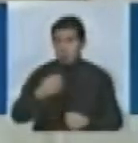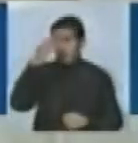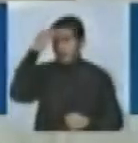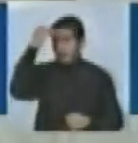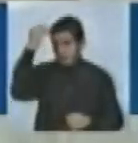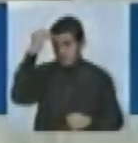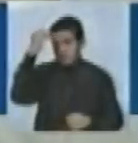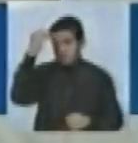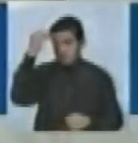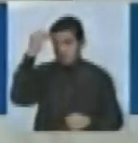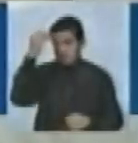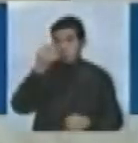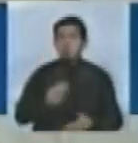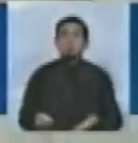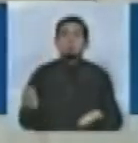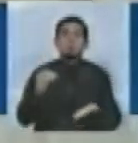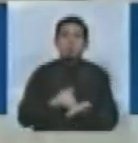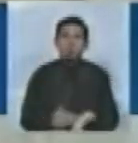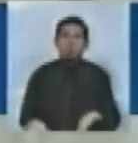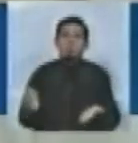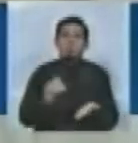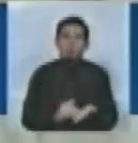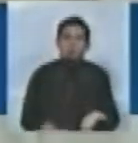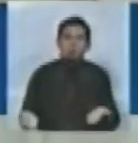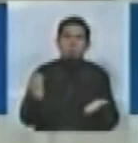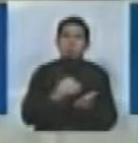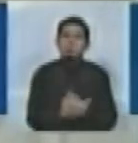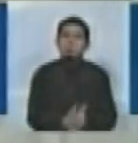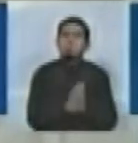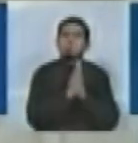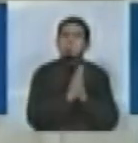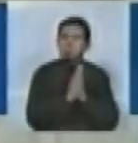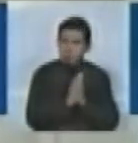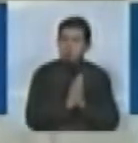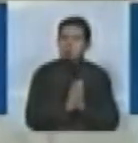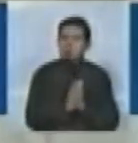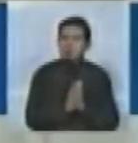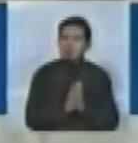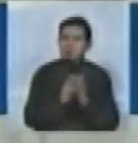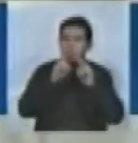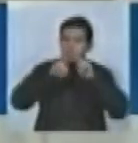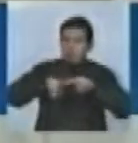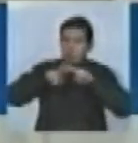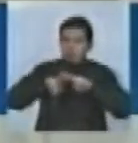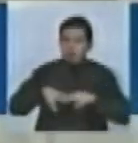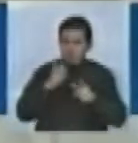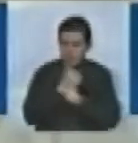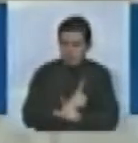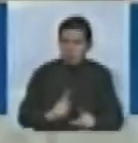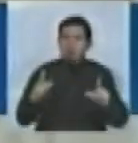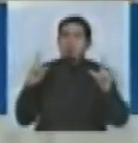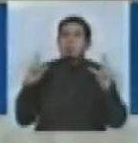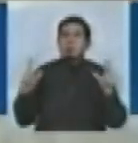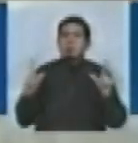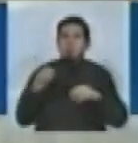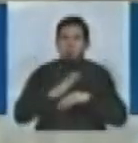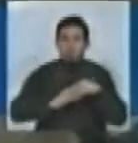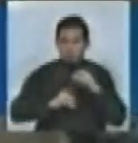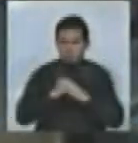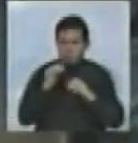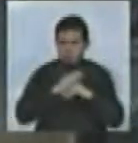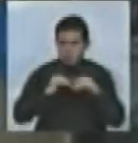Glass ha recurrido en el recurso de casación para obtener su inmediata libertad porque es